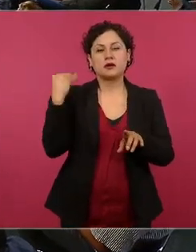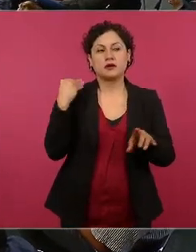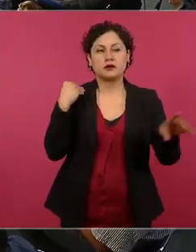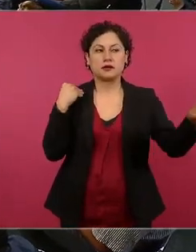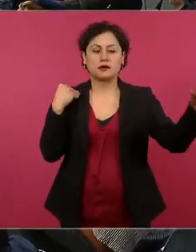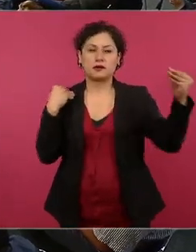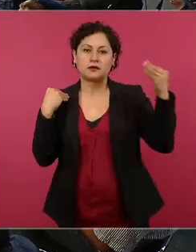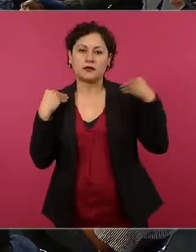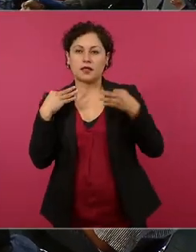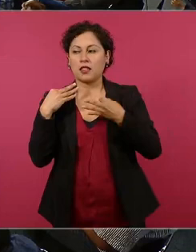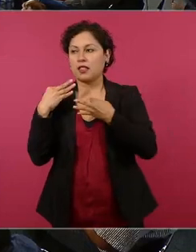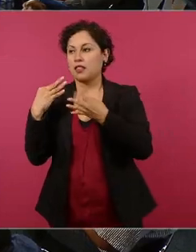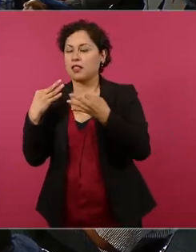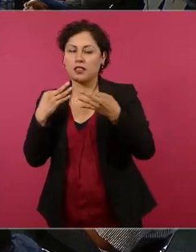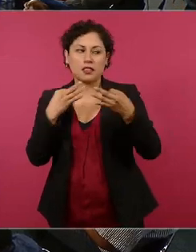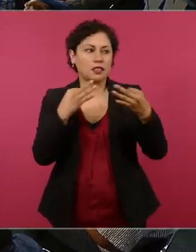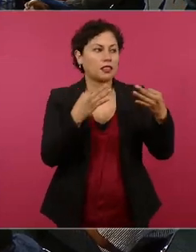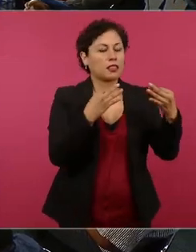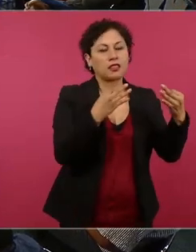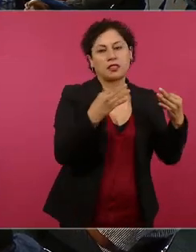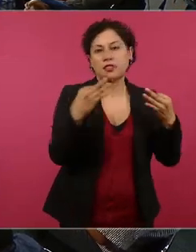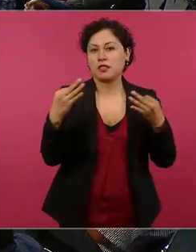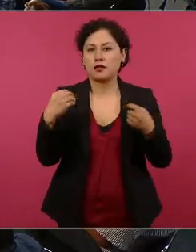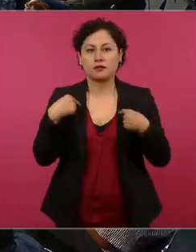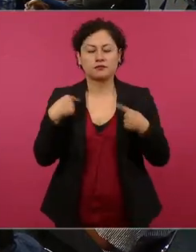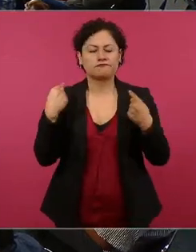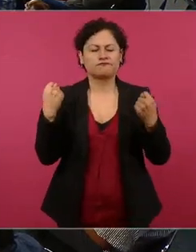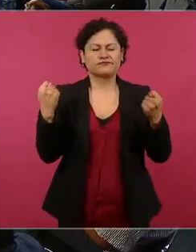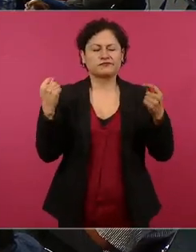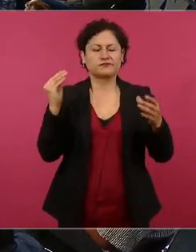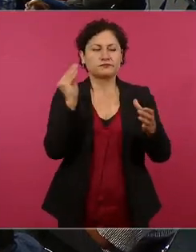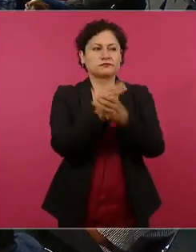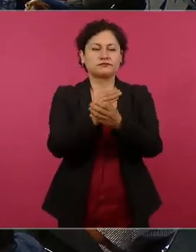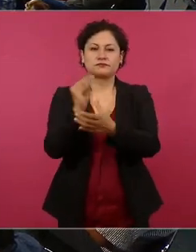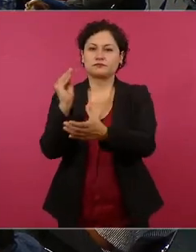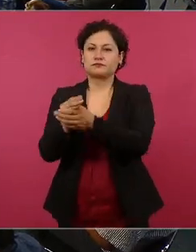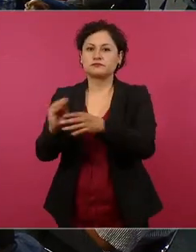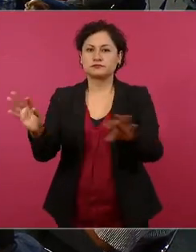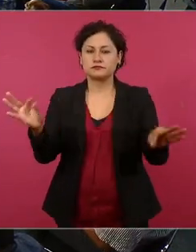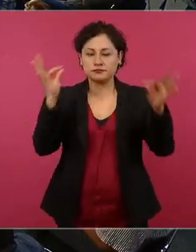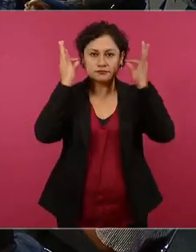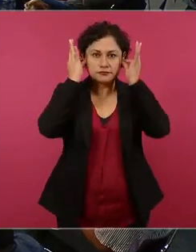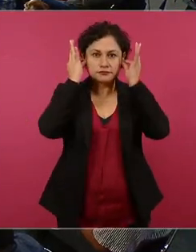Pero ya llegué, o ya estaba a punto de llegar